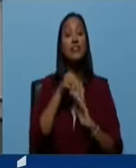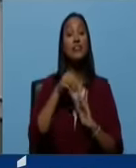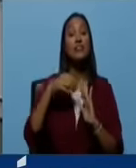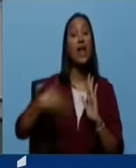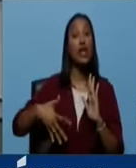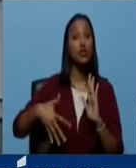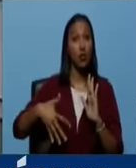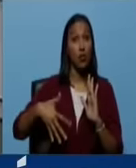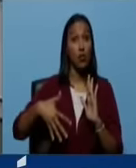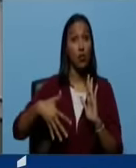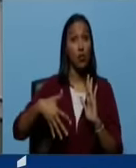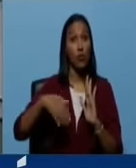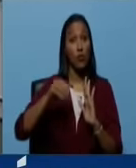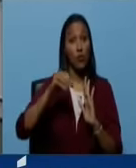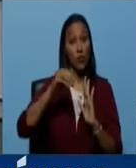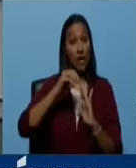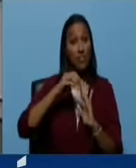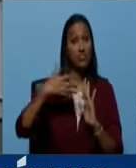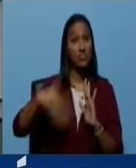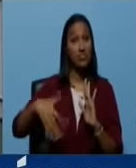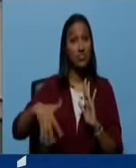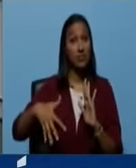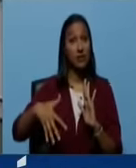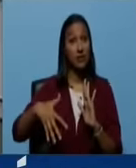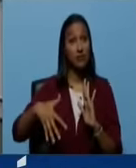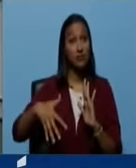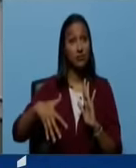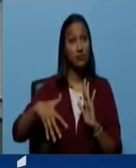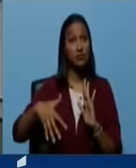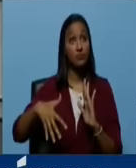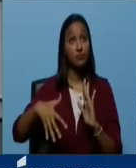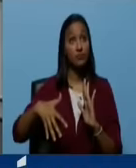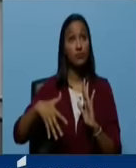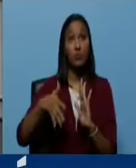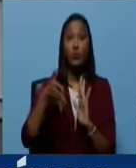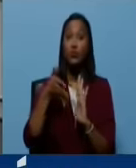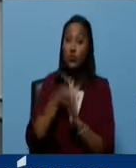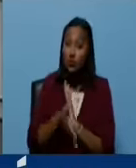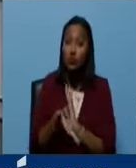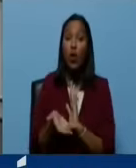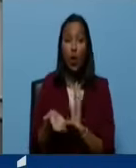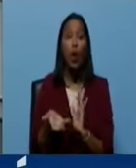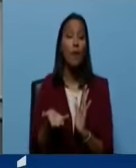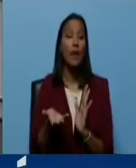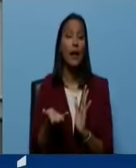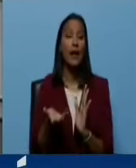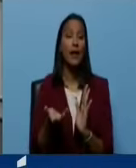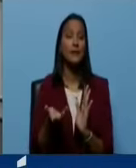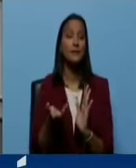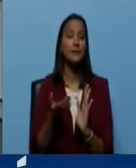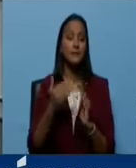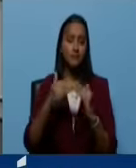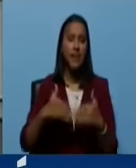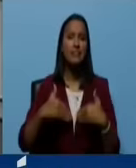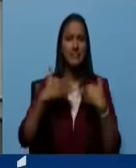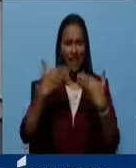teniendo referencias incluso situaciones similares en el hemisferio occidental que luego citaremos,